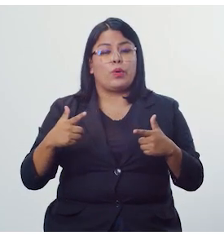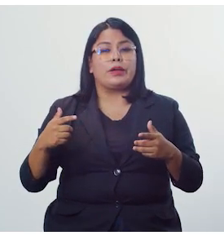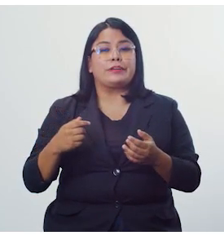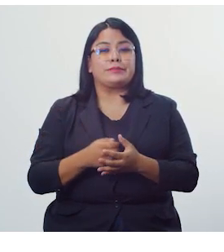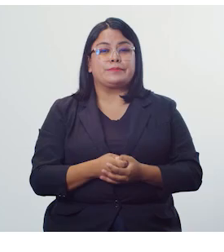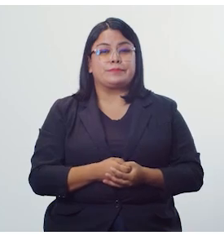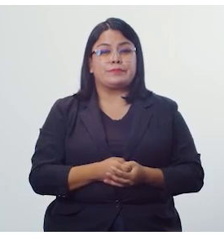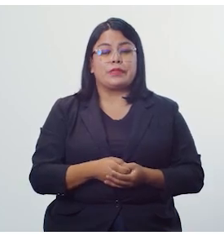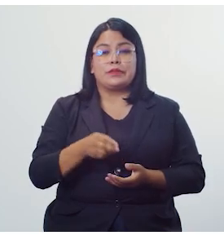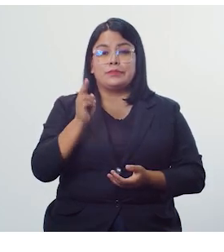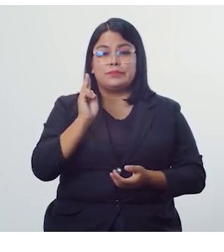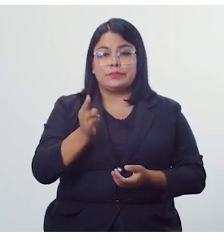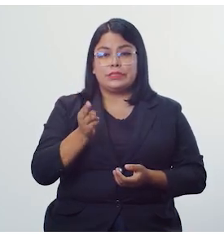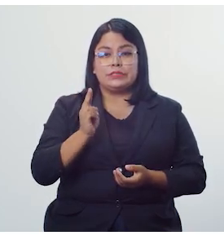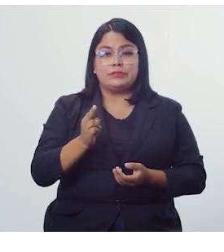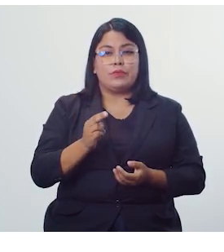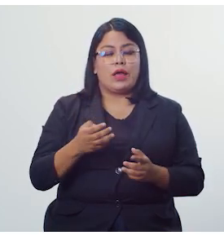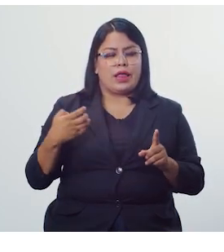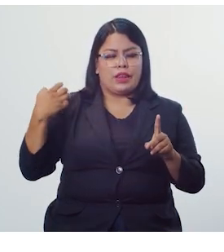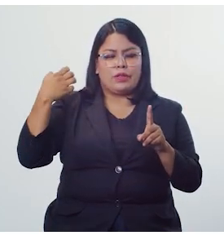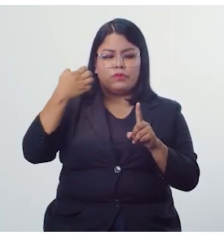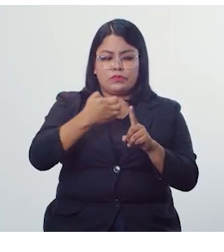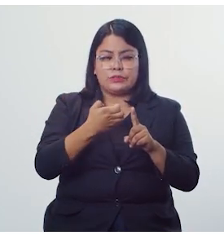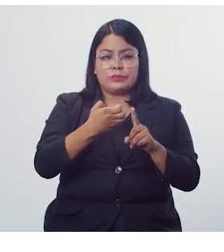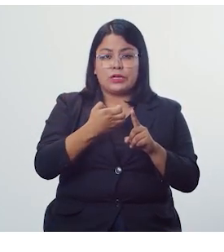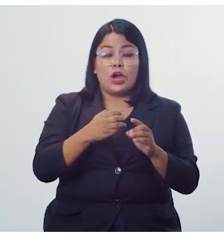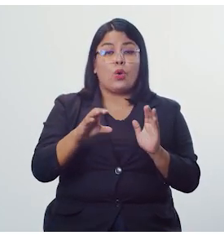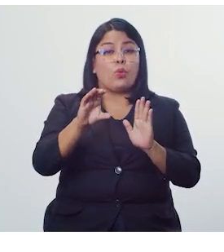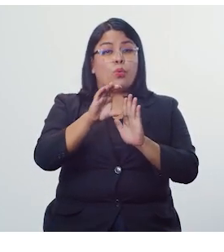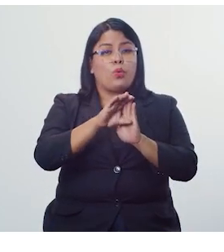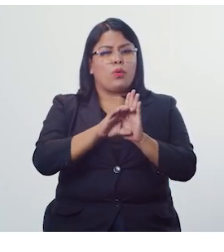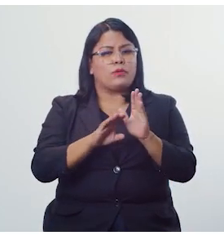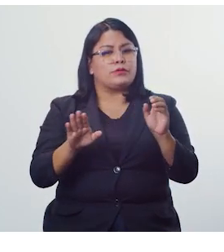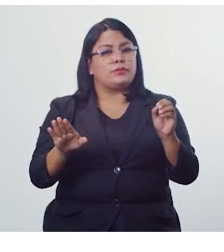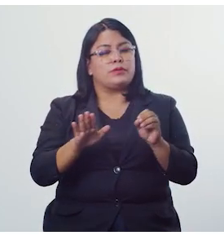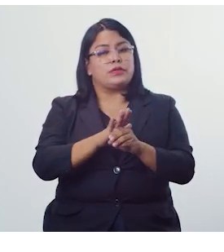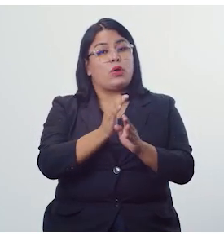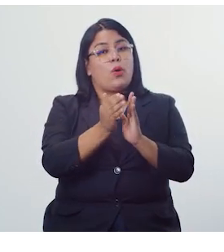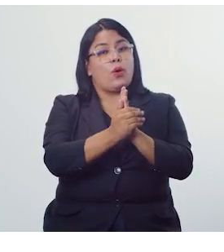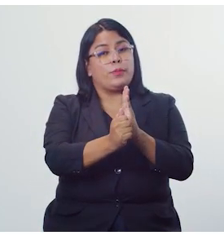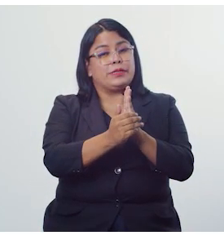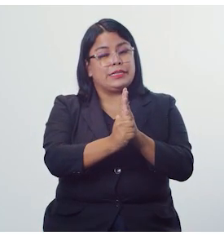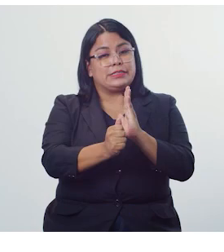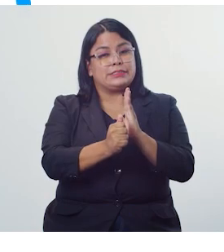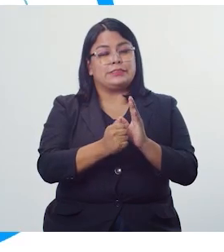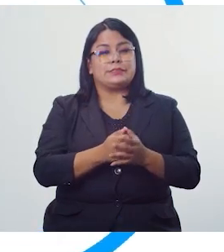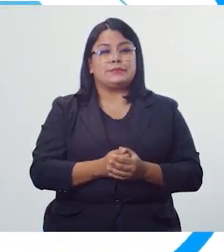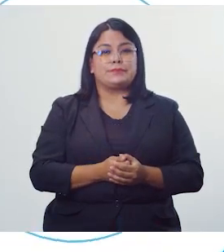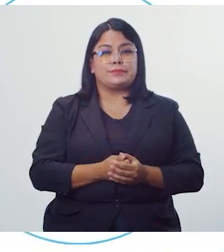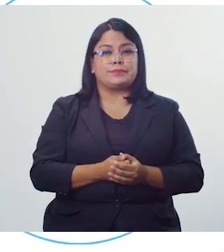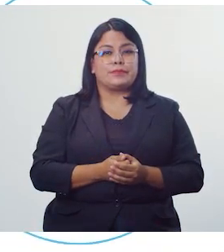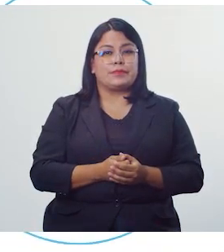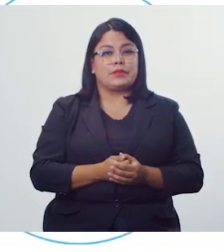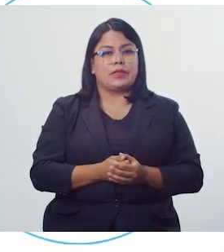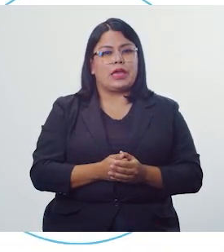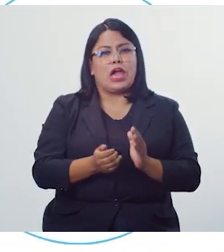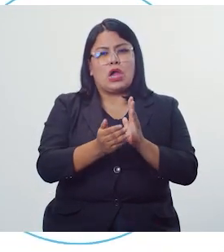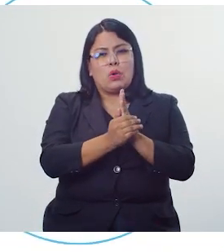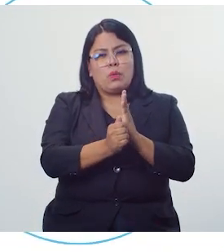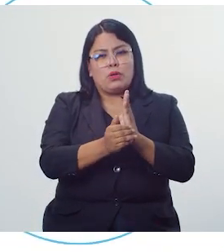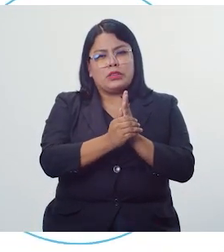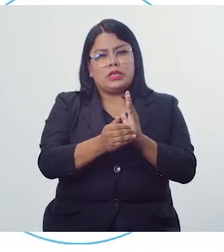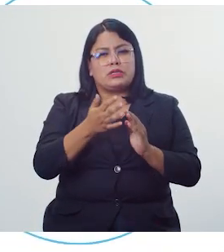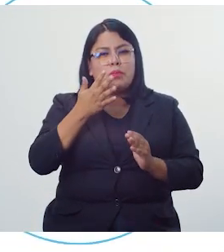lenguaje. Asimismo, el enfoque es curricular por competencias, que quiere decir que hay